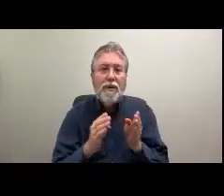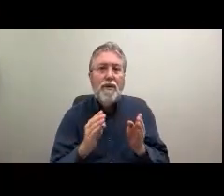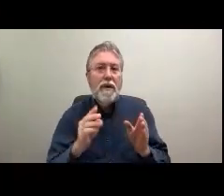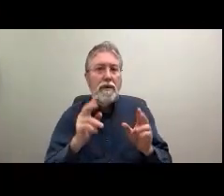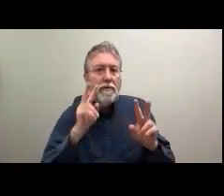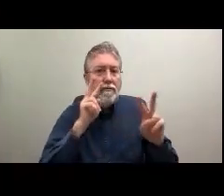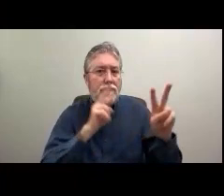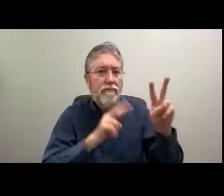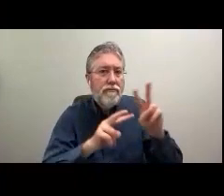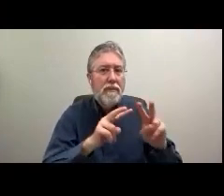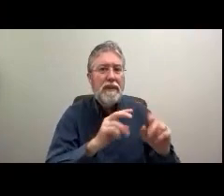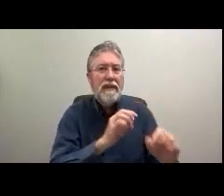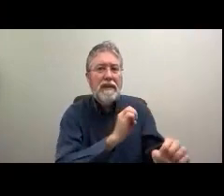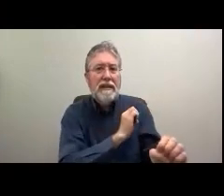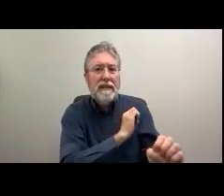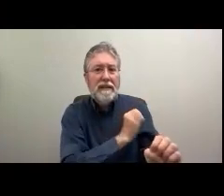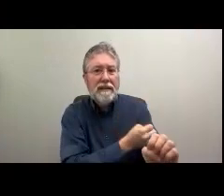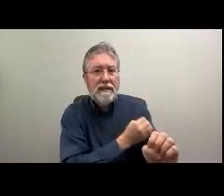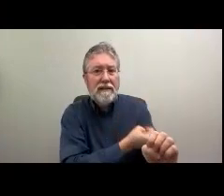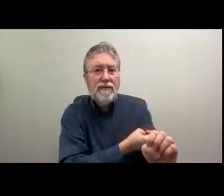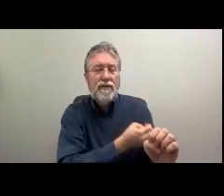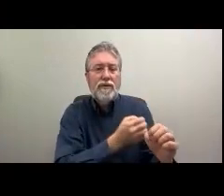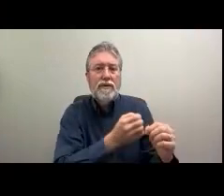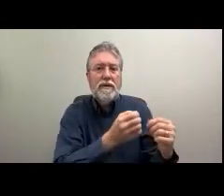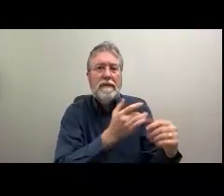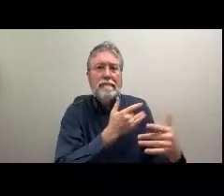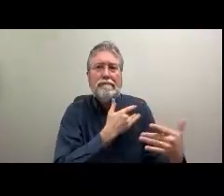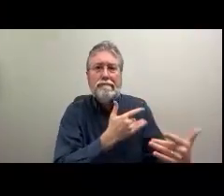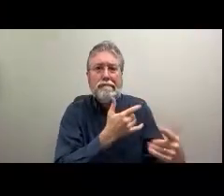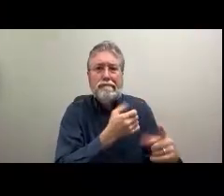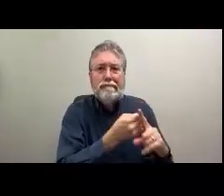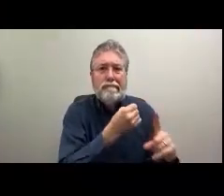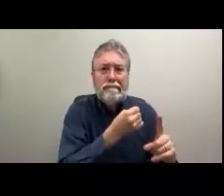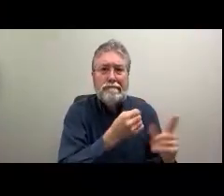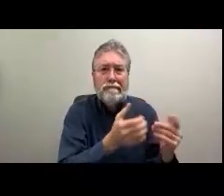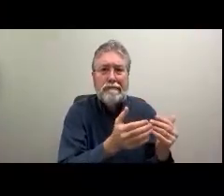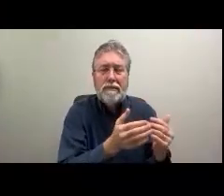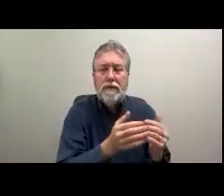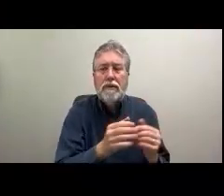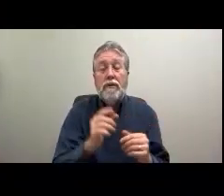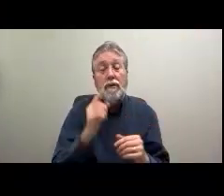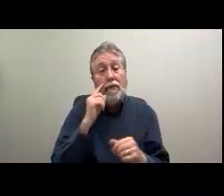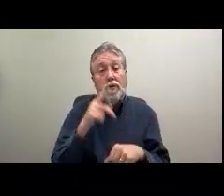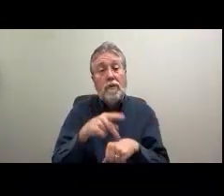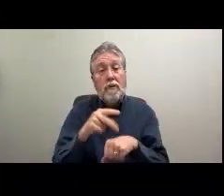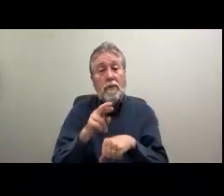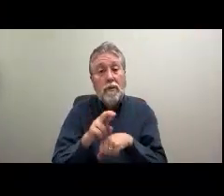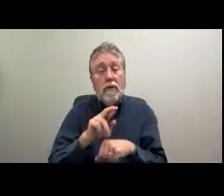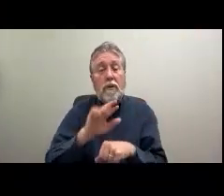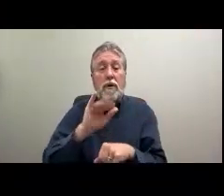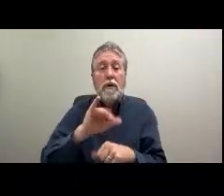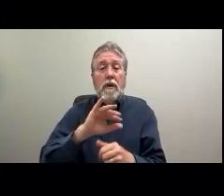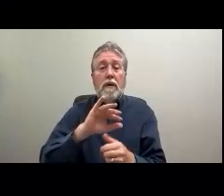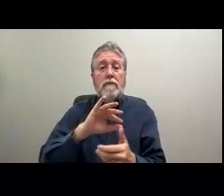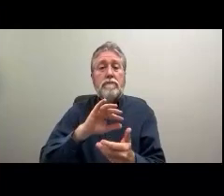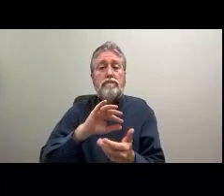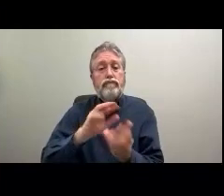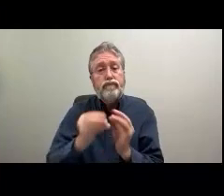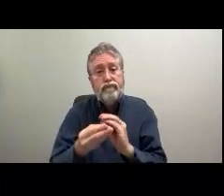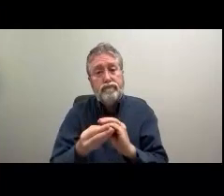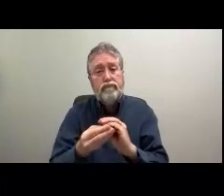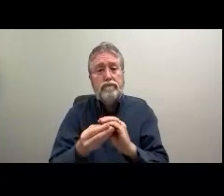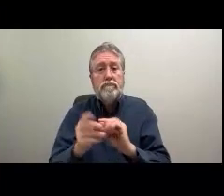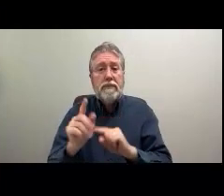Puerto Rico. Pero también este es un conjunto de datos globales y probablemente la intención de la NASA